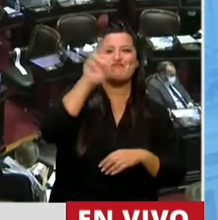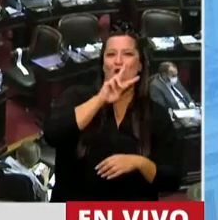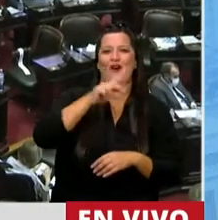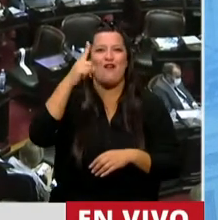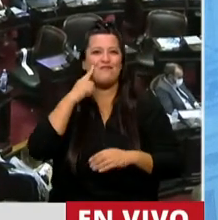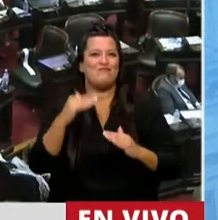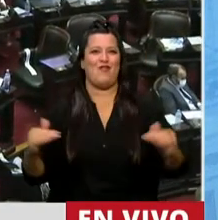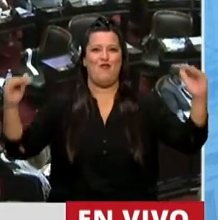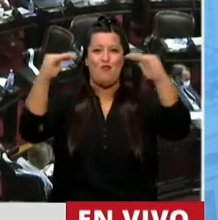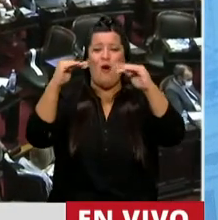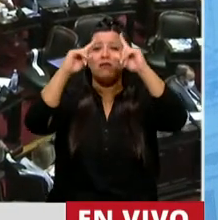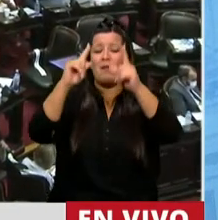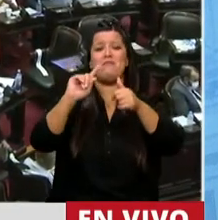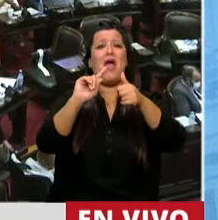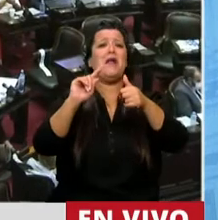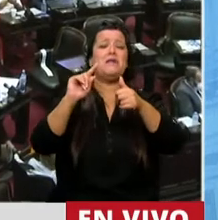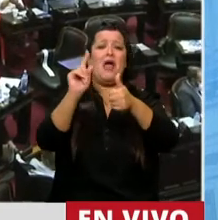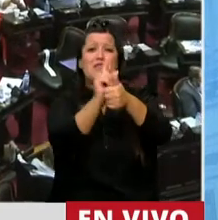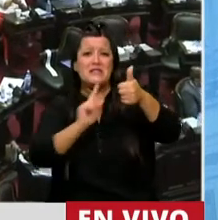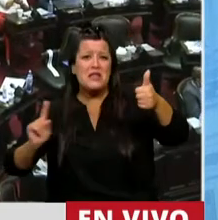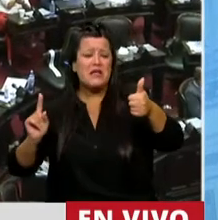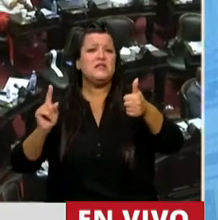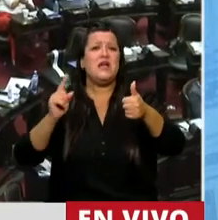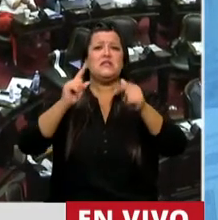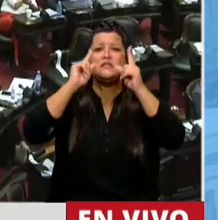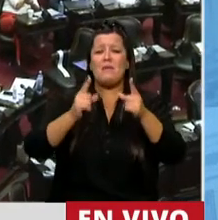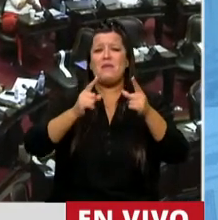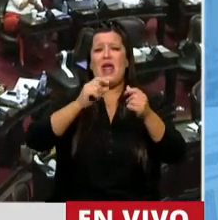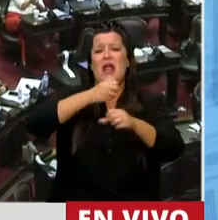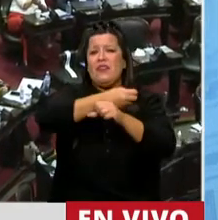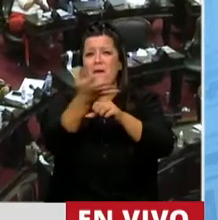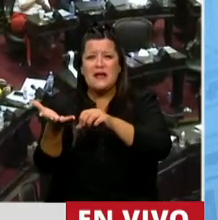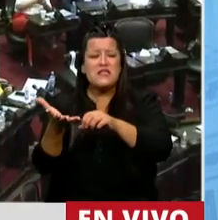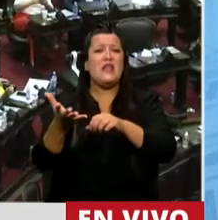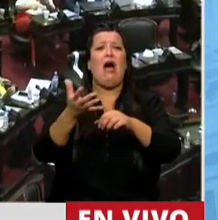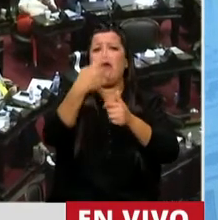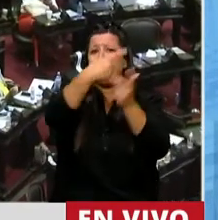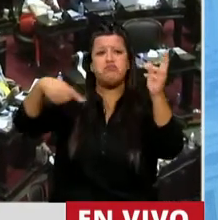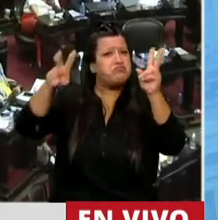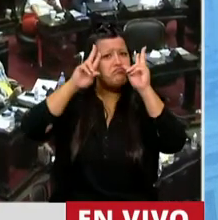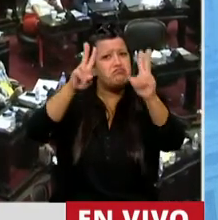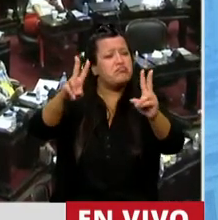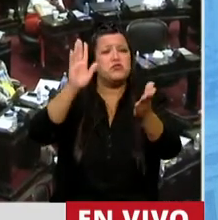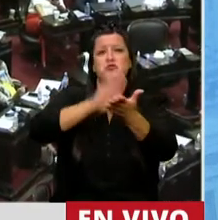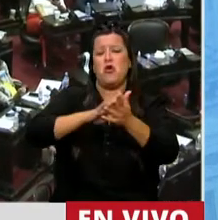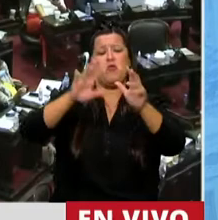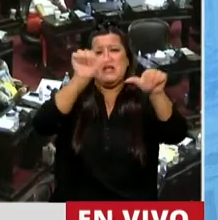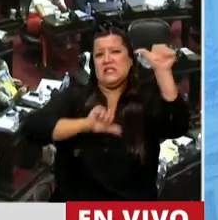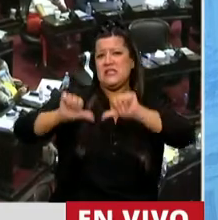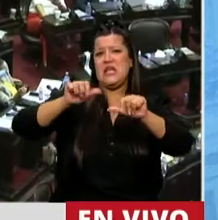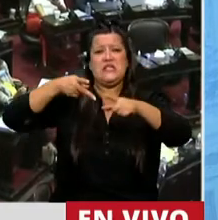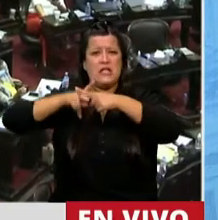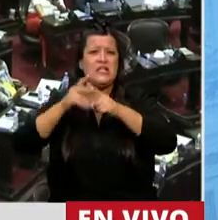mujeres y de las disidencias y de las diversidades en el sistema de ciencia y tecnología. Ya lo dijeron, lo